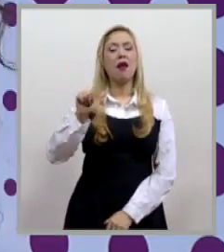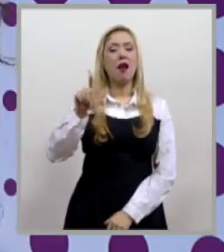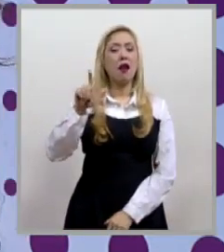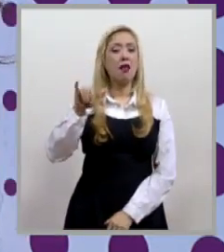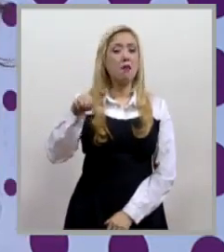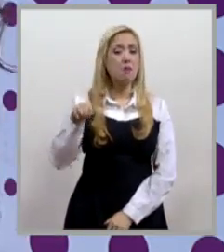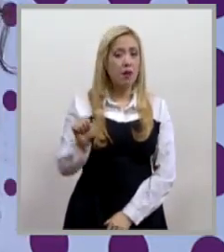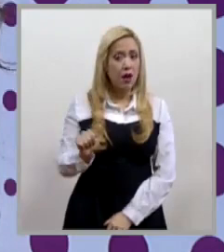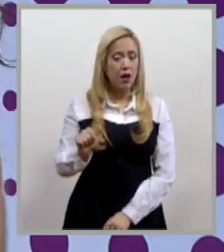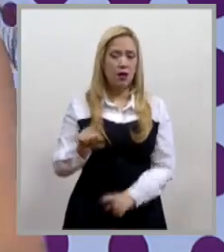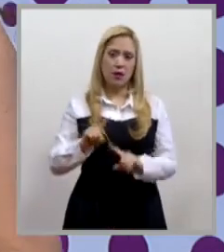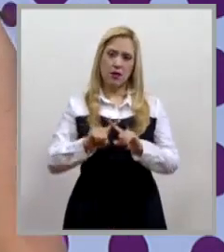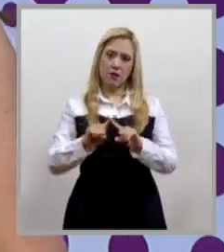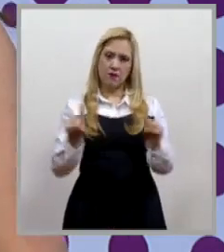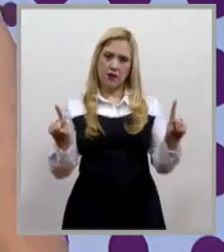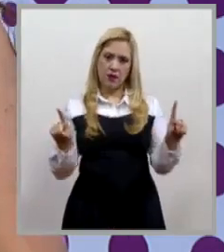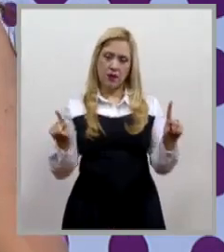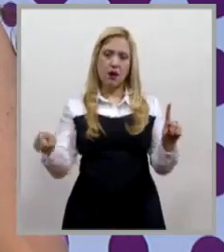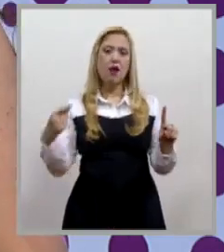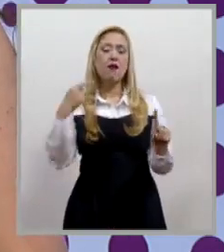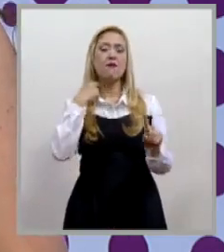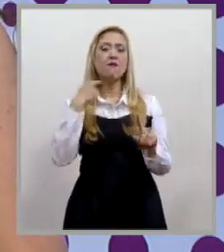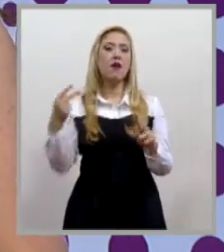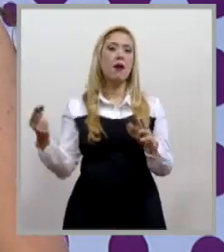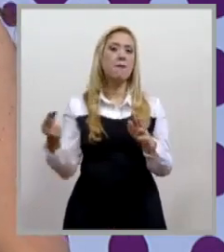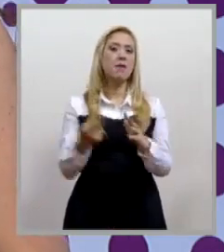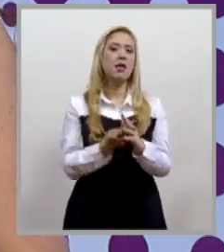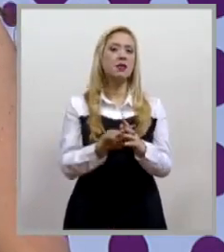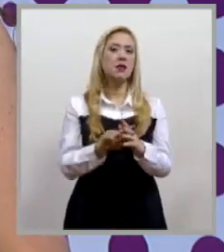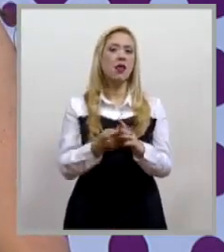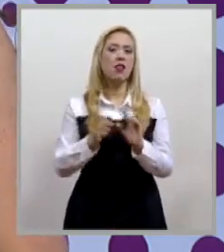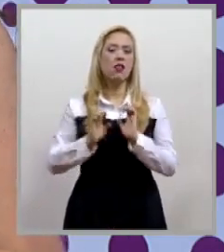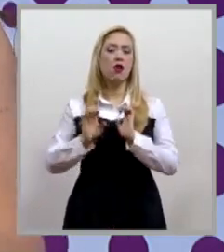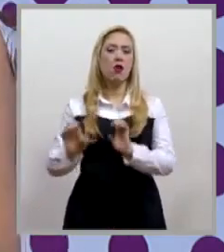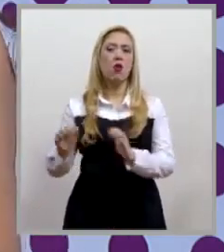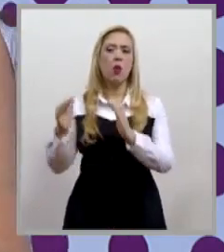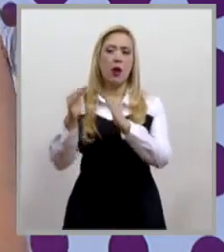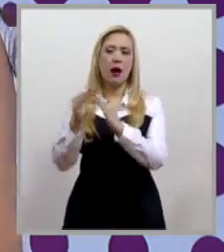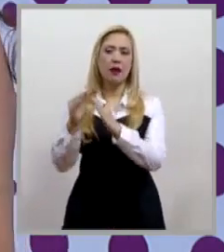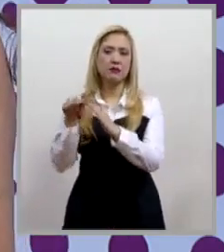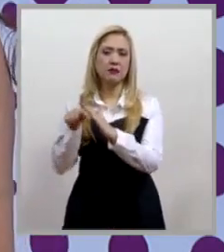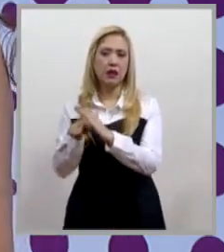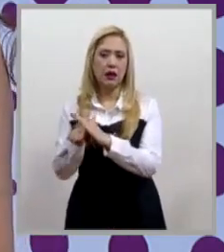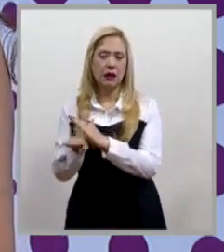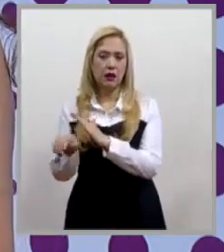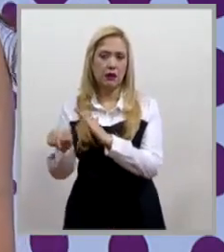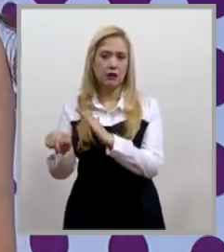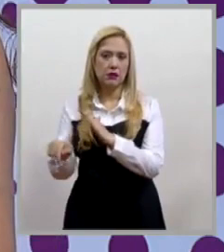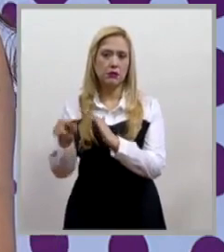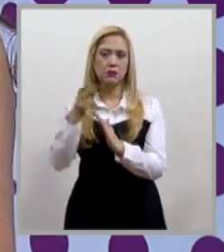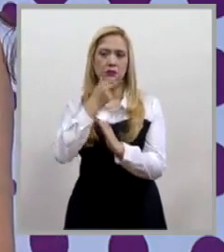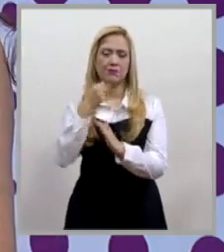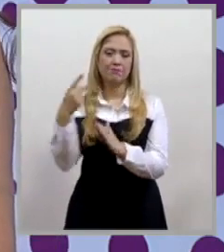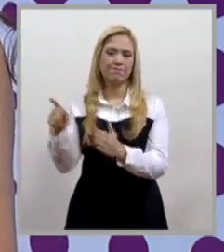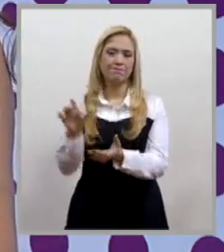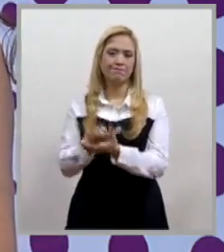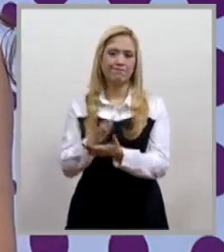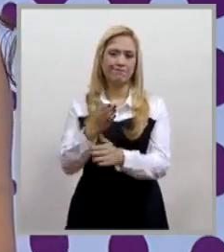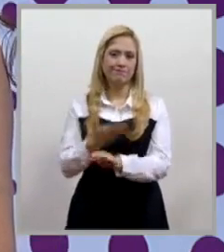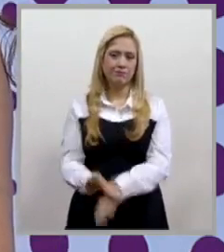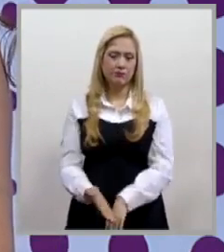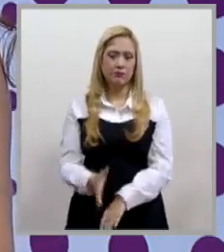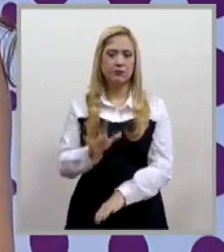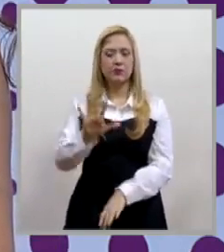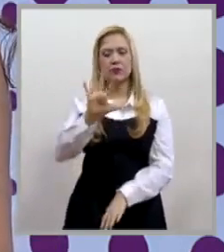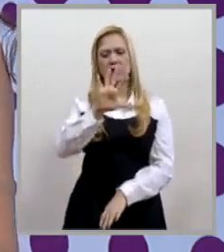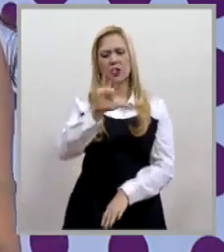un contexto distinto, aquí hablamos de un feminicidio íntimo, pero que la Suprema Corte de Justicia de la Nación, en ese amparo en revisión